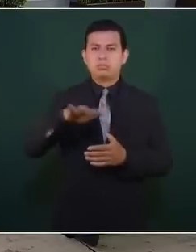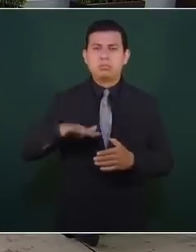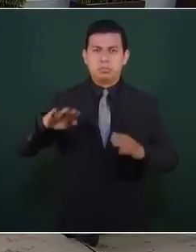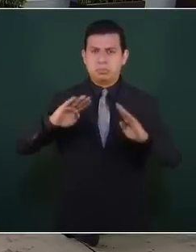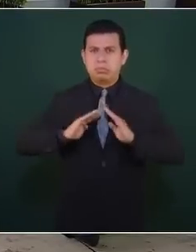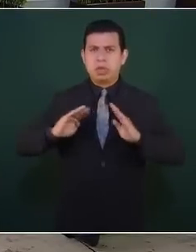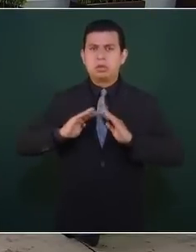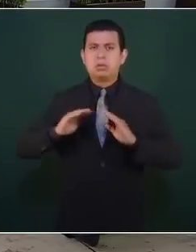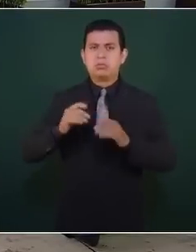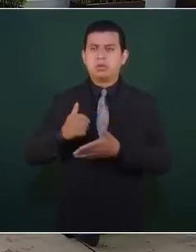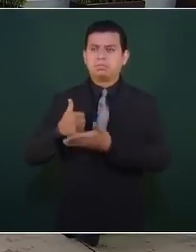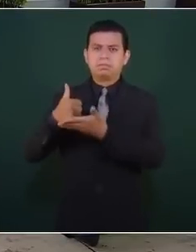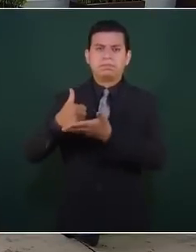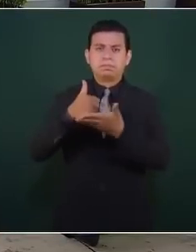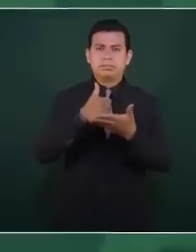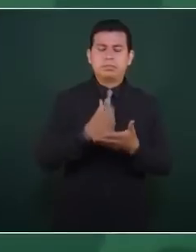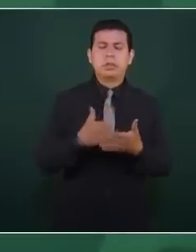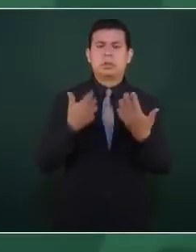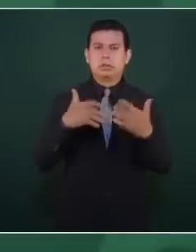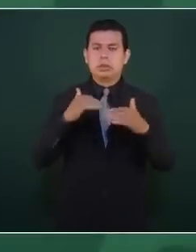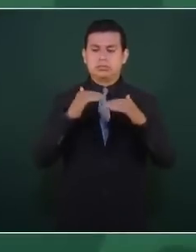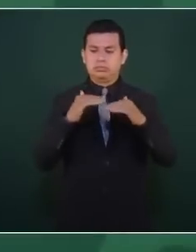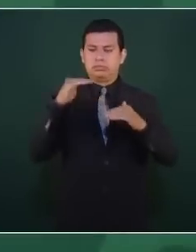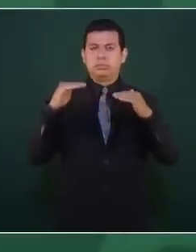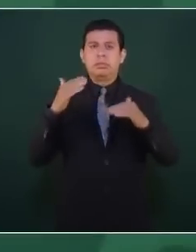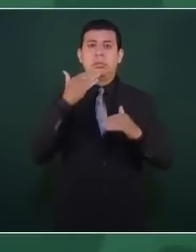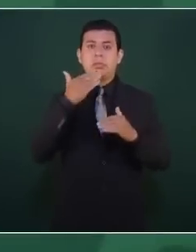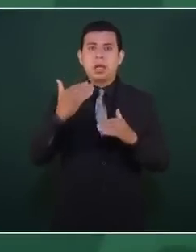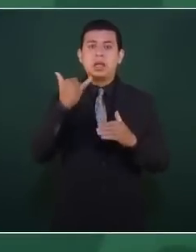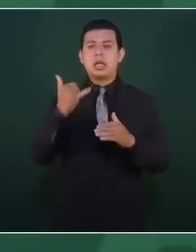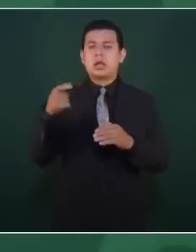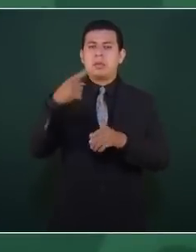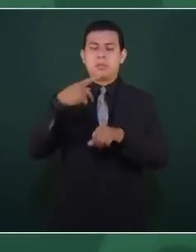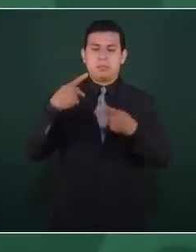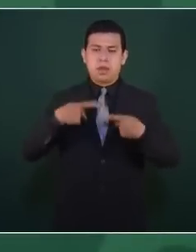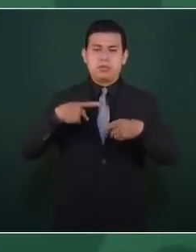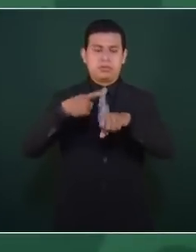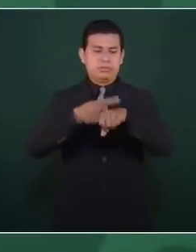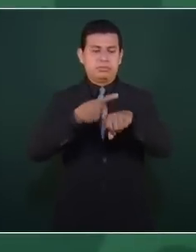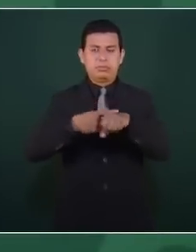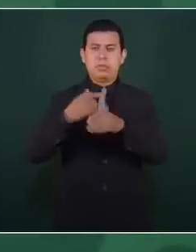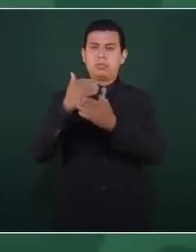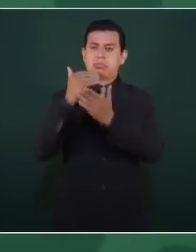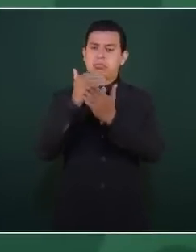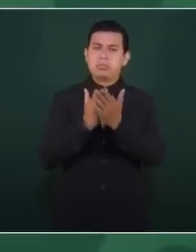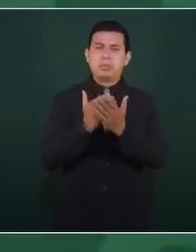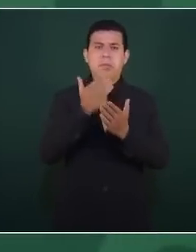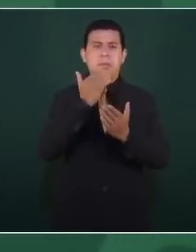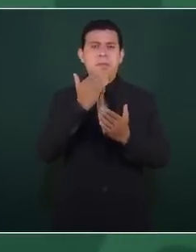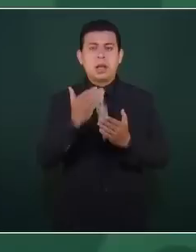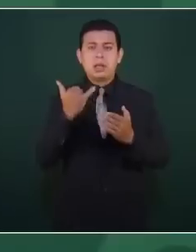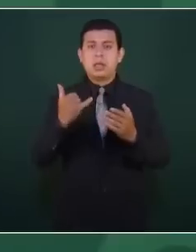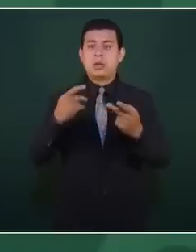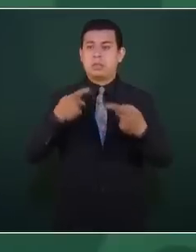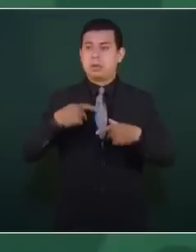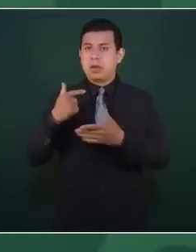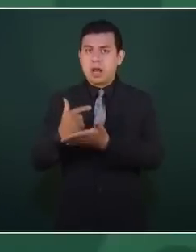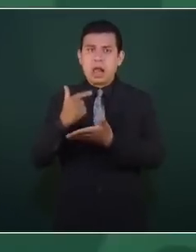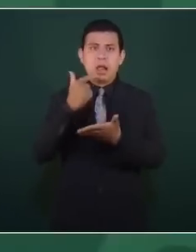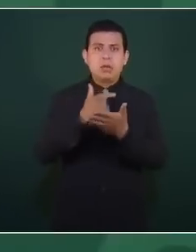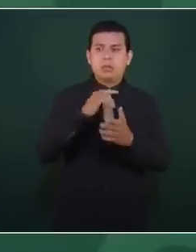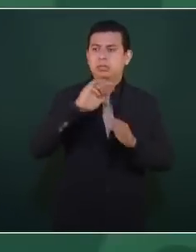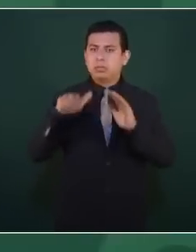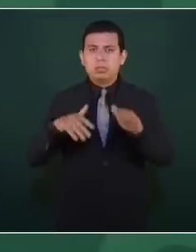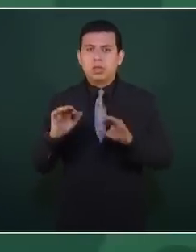en los números, especialmente en el número de contagios y también en el índice de letalidad del estado de Oaxaca,